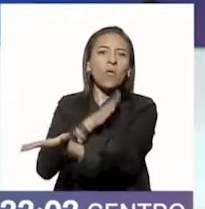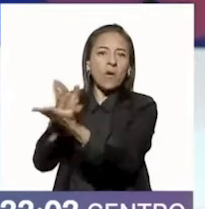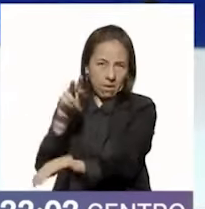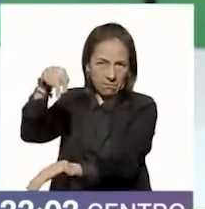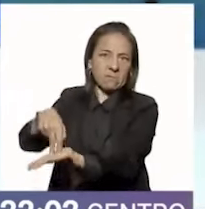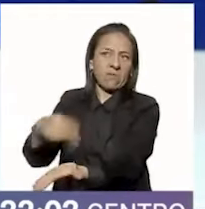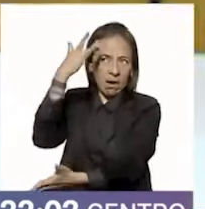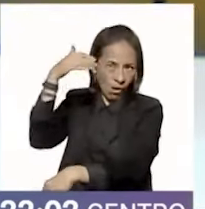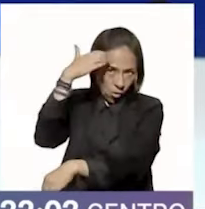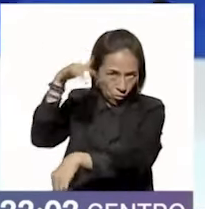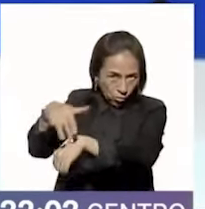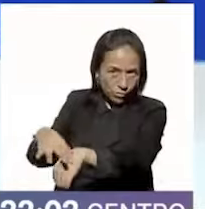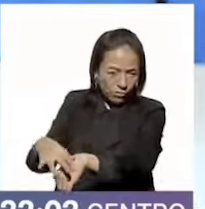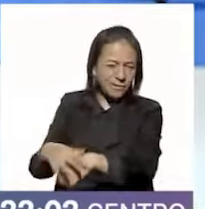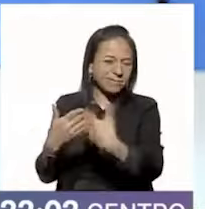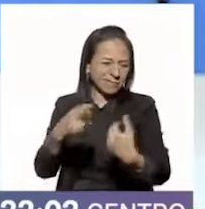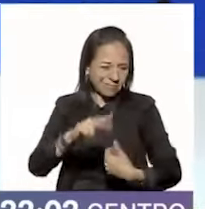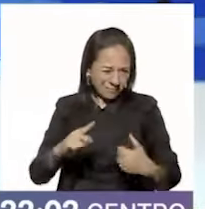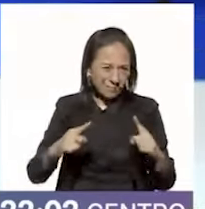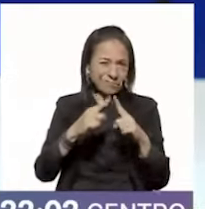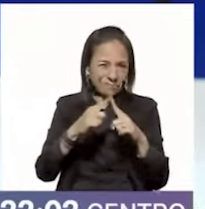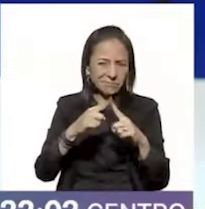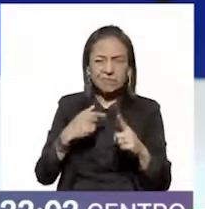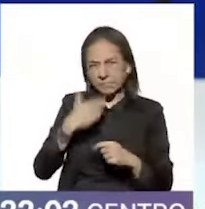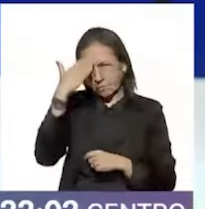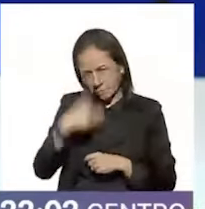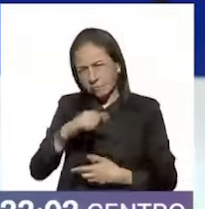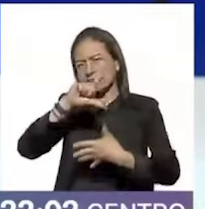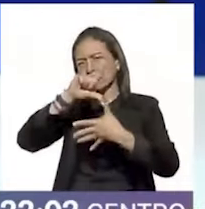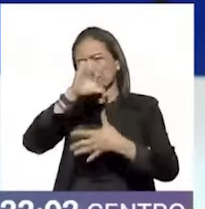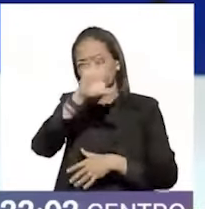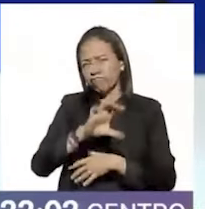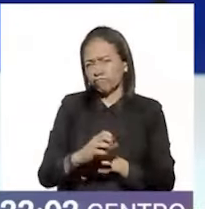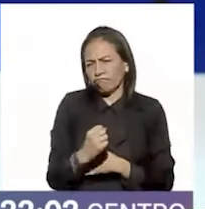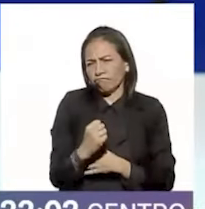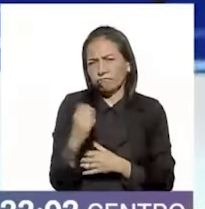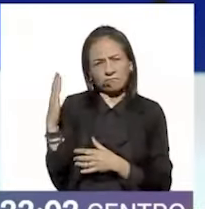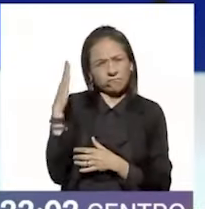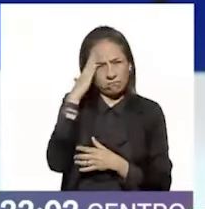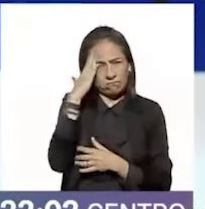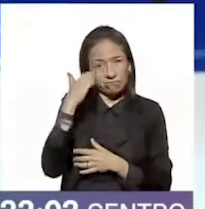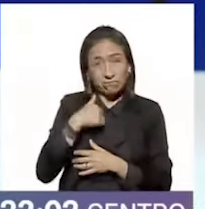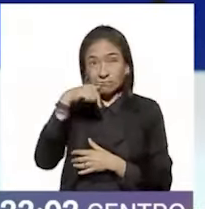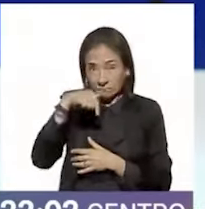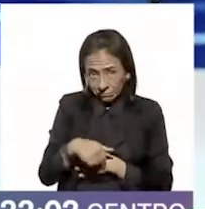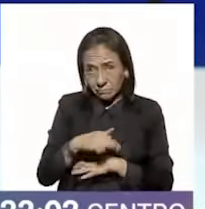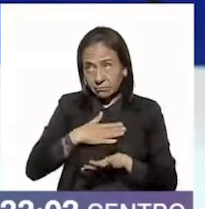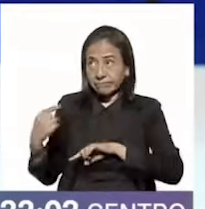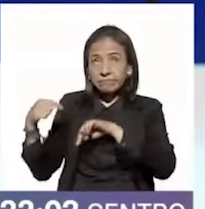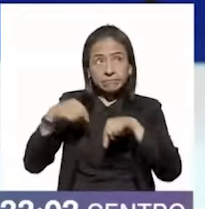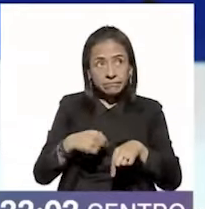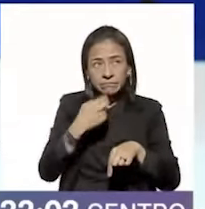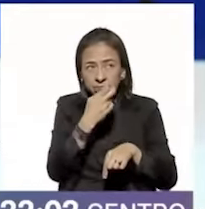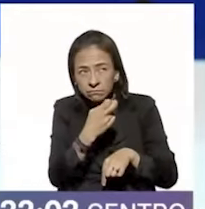La Iglesia, es verdad que en América Latina sigue teniendo mucha fuerza. Mucho, no puede. Sí. Y es un sentimiento, yo he aprendido aquí también a respetarlo. Porque es